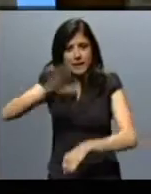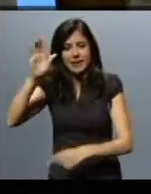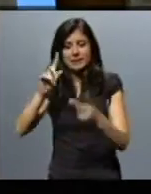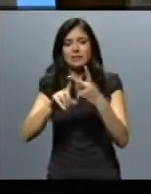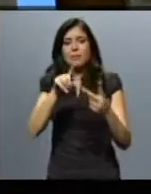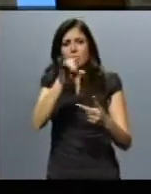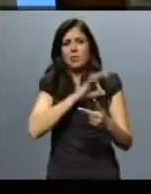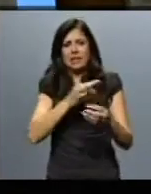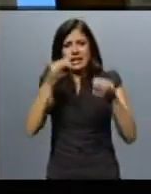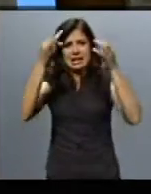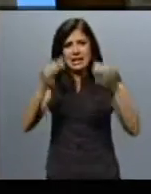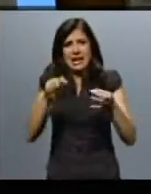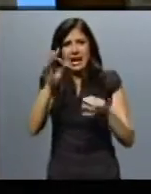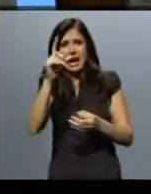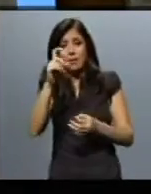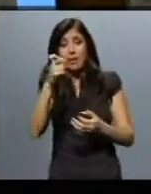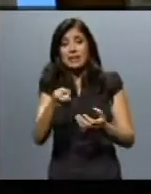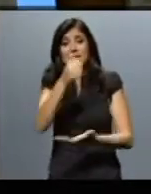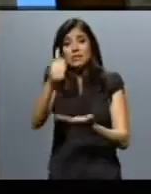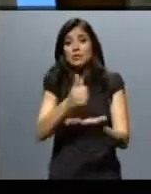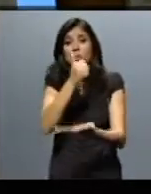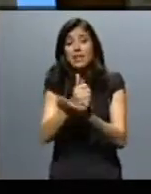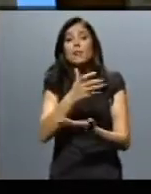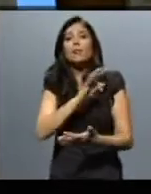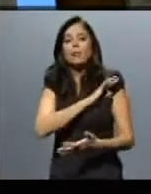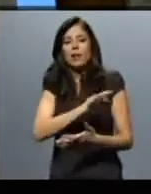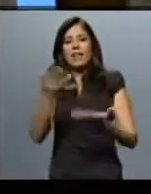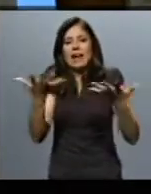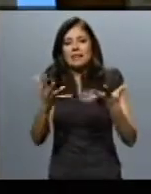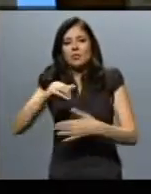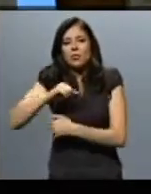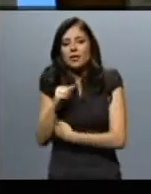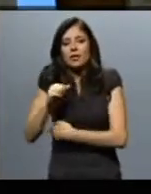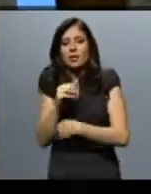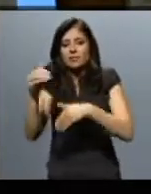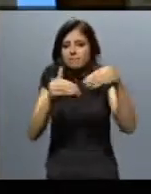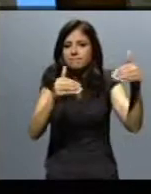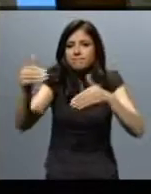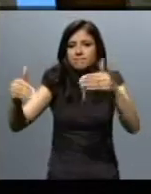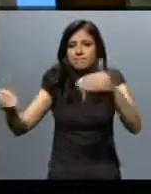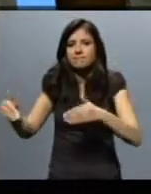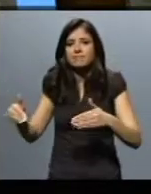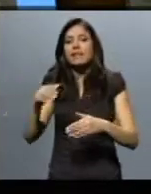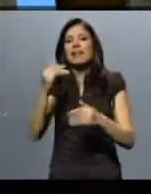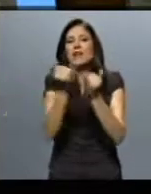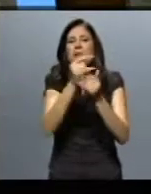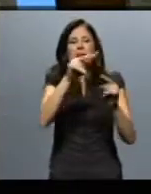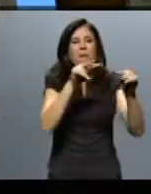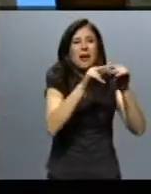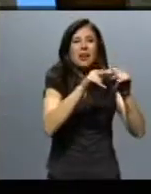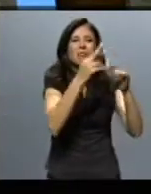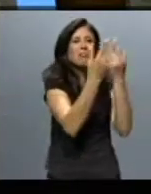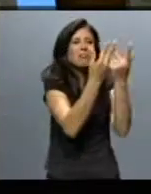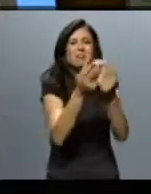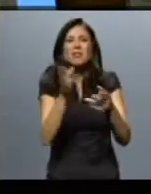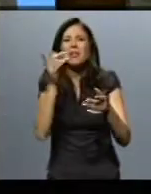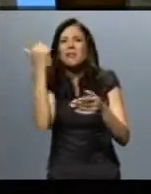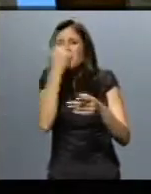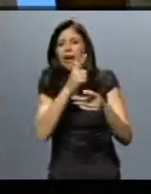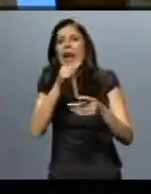en el agua y que esta ciudad tenga reservas porque vamos a recuperar espacios públicos como tú sabes que se ha venido haciendo